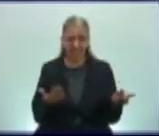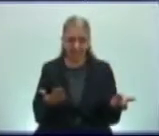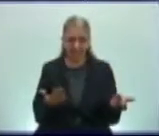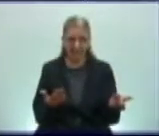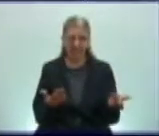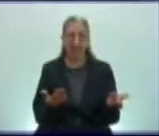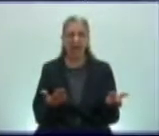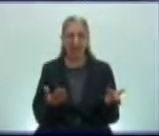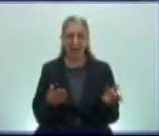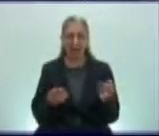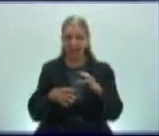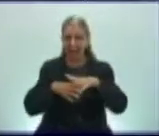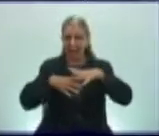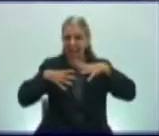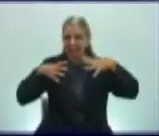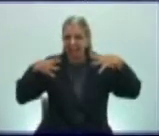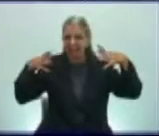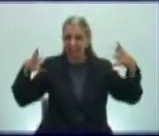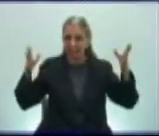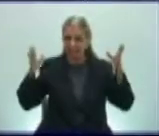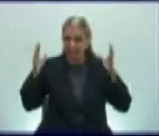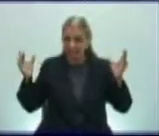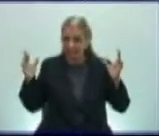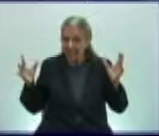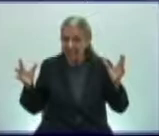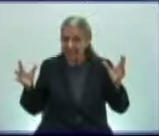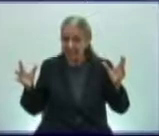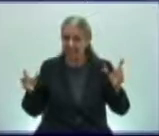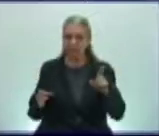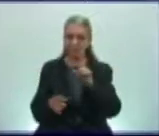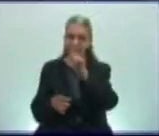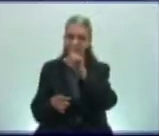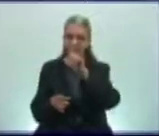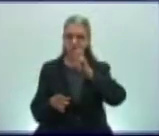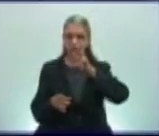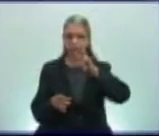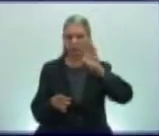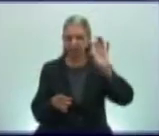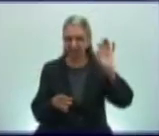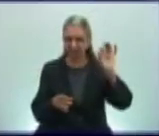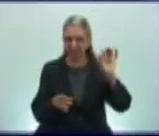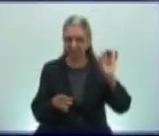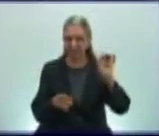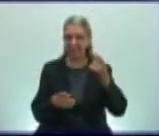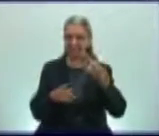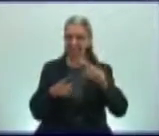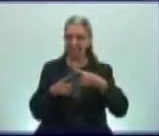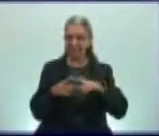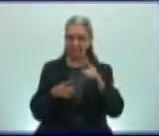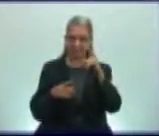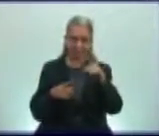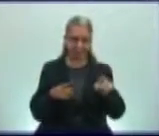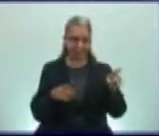Observa, si tenemos entonces el valor máximo y tenemos que ahora